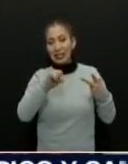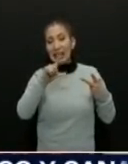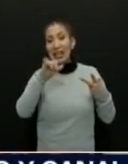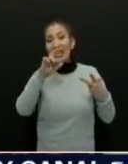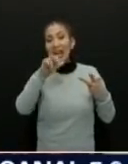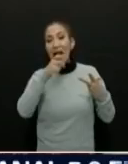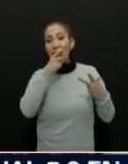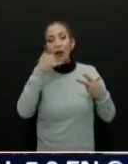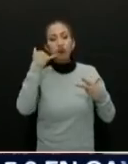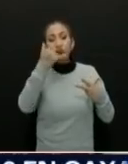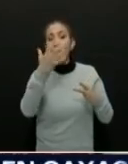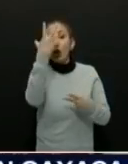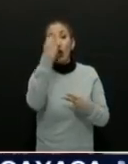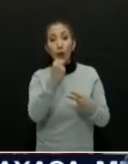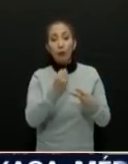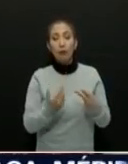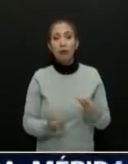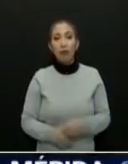dijo también no.